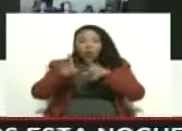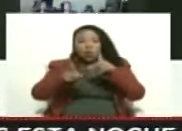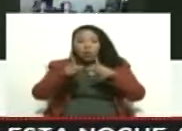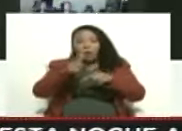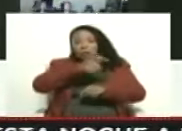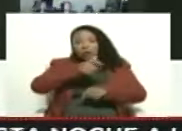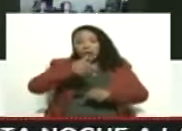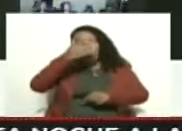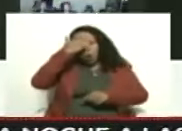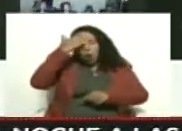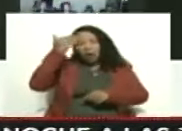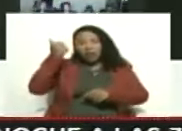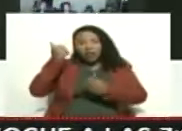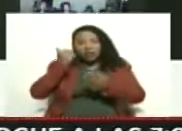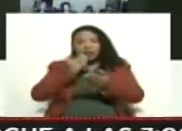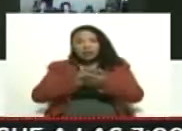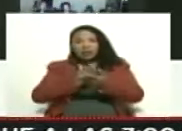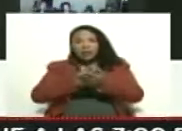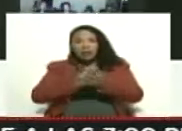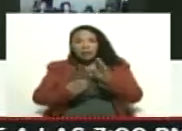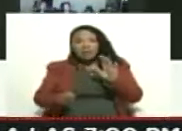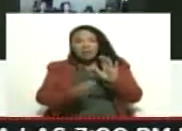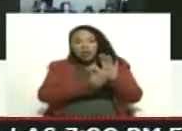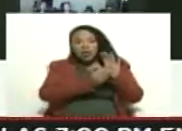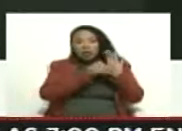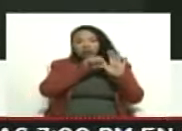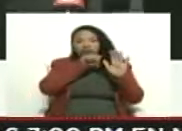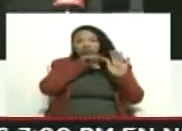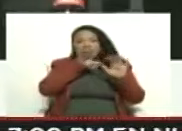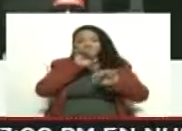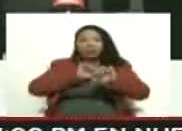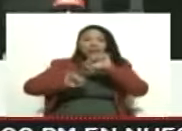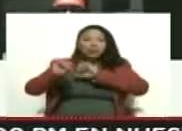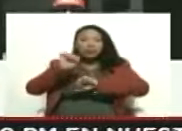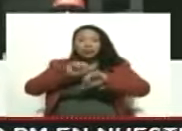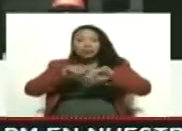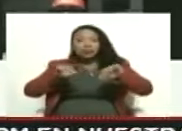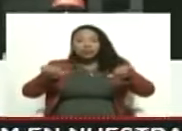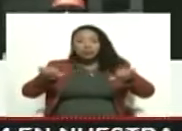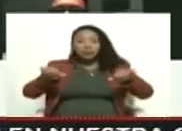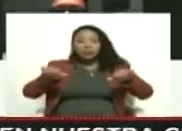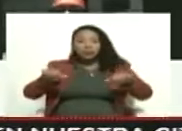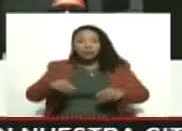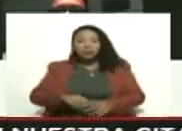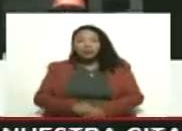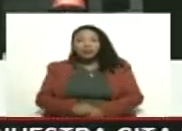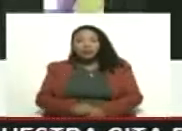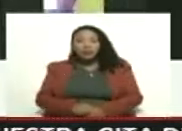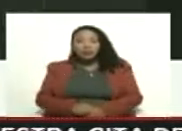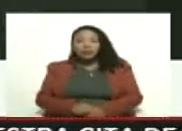Siempre en nuestra posición histórica de defensa del territorio con un preámbulo